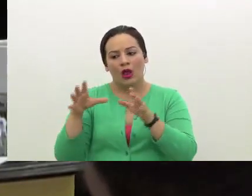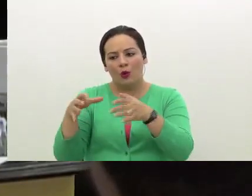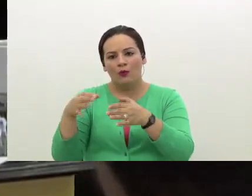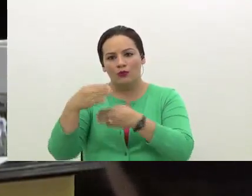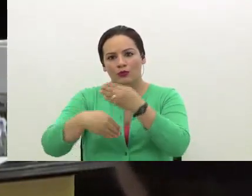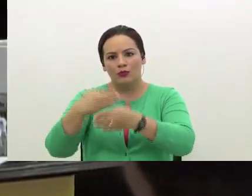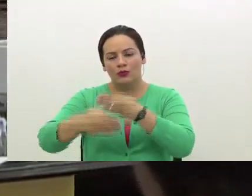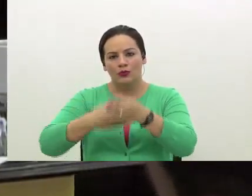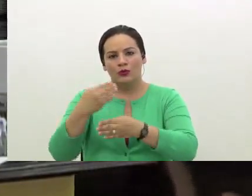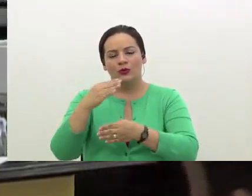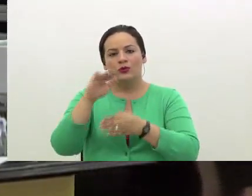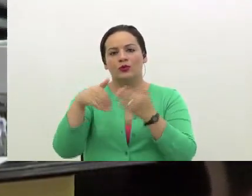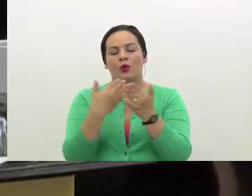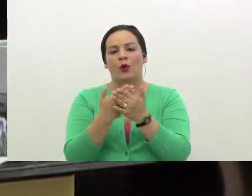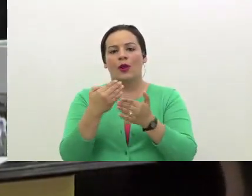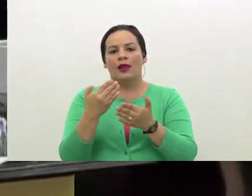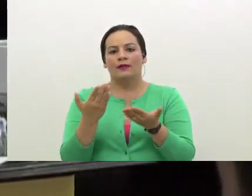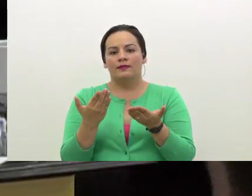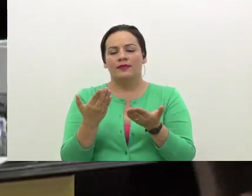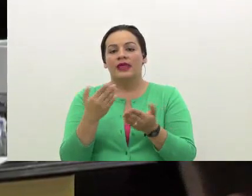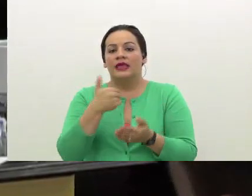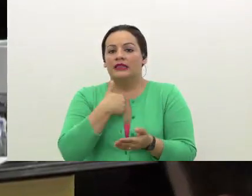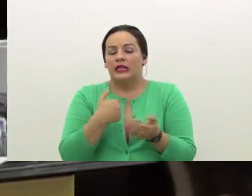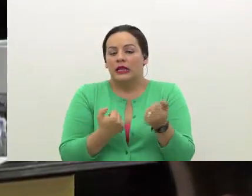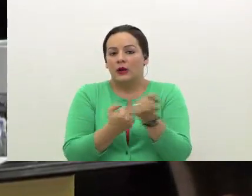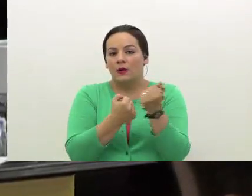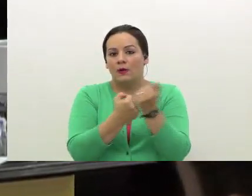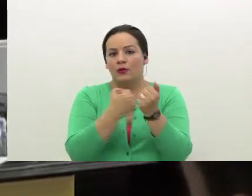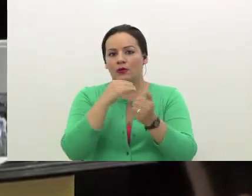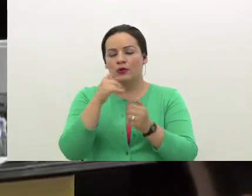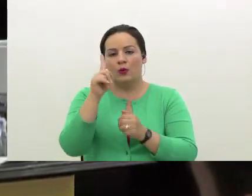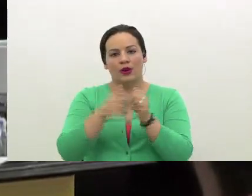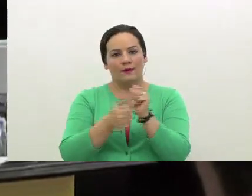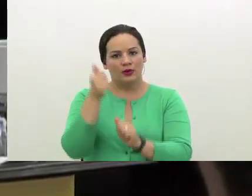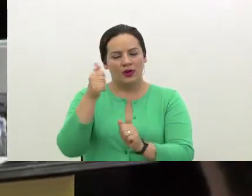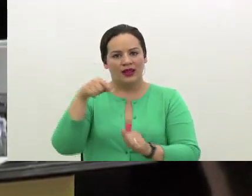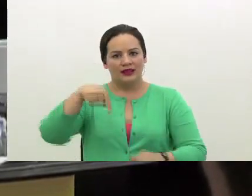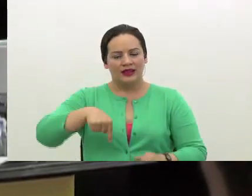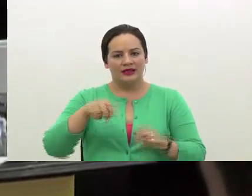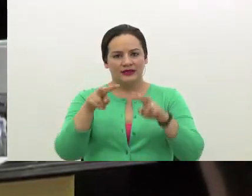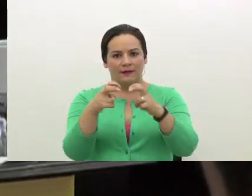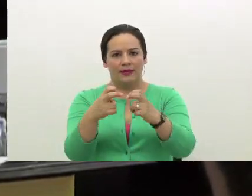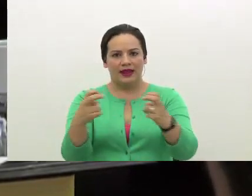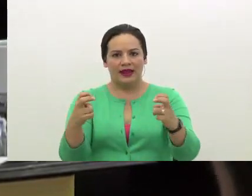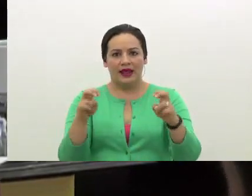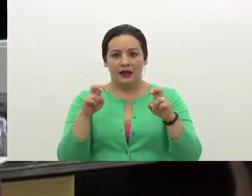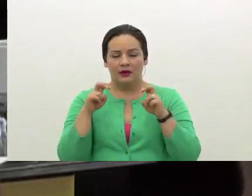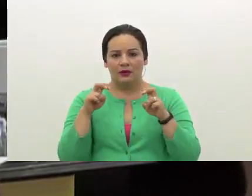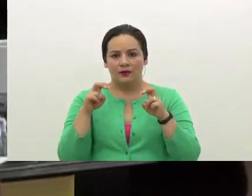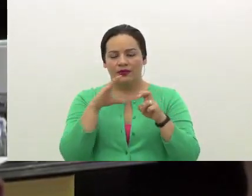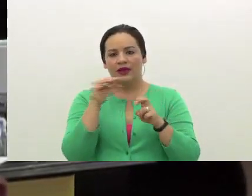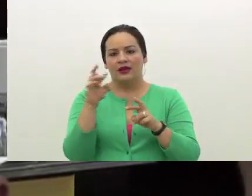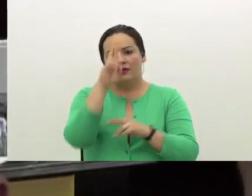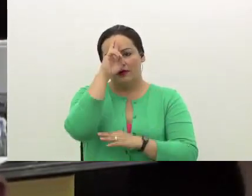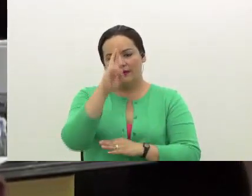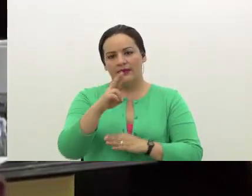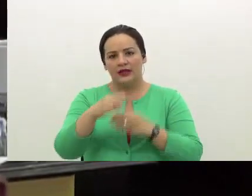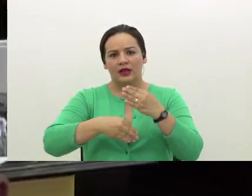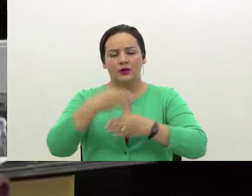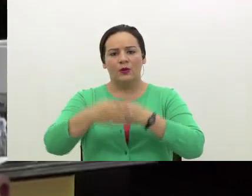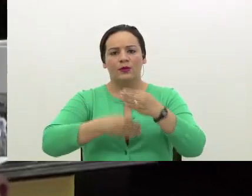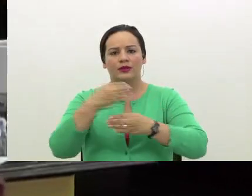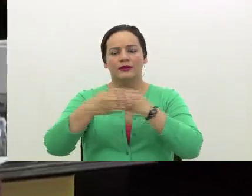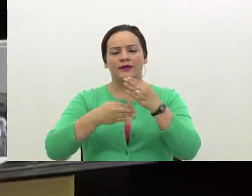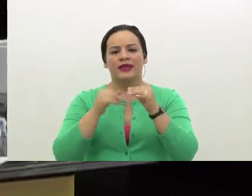están teniendo el respaldo de una mayoría de este plenario legislativo, respetando el procedimiento que